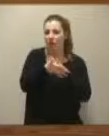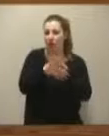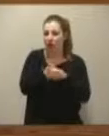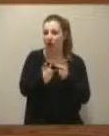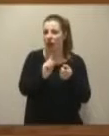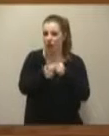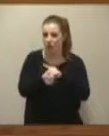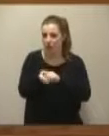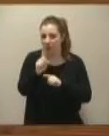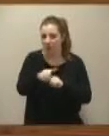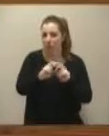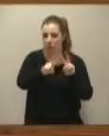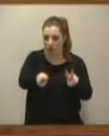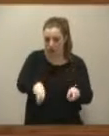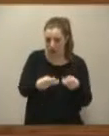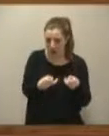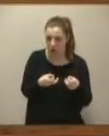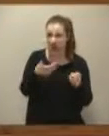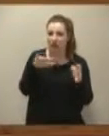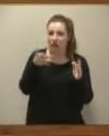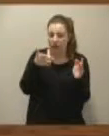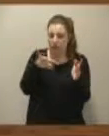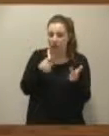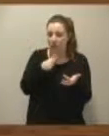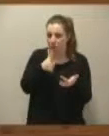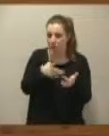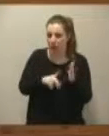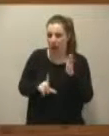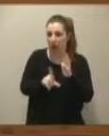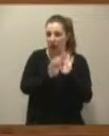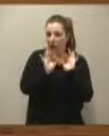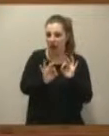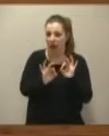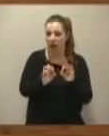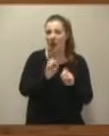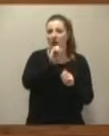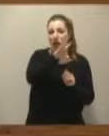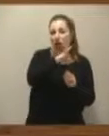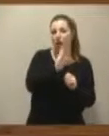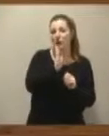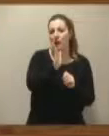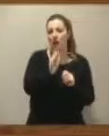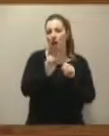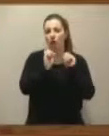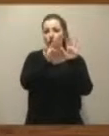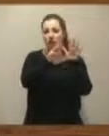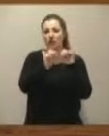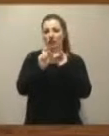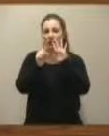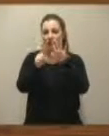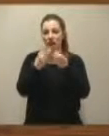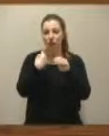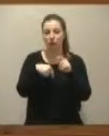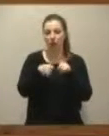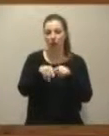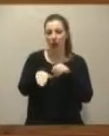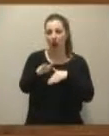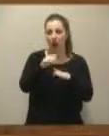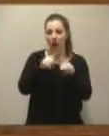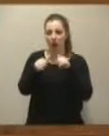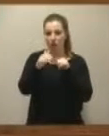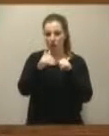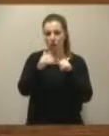su modificación, ha sido precisamente de esta ley, de la Ley 14/86, de régimen de elecciones a la Junta General